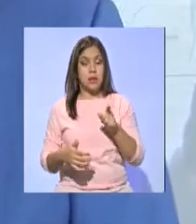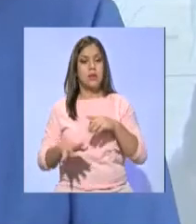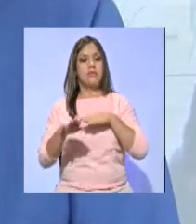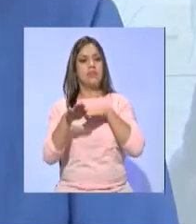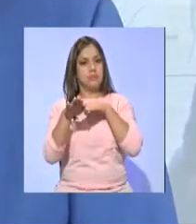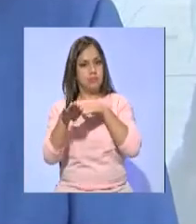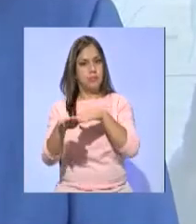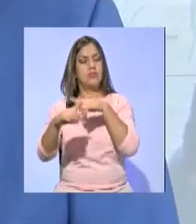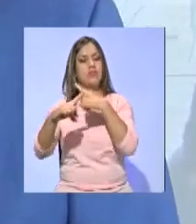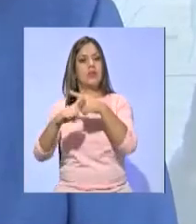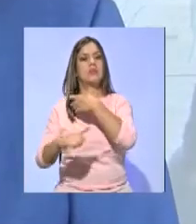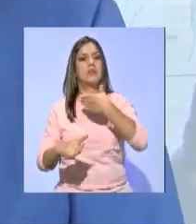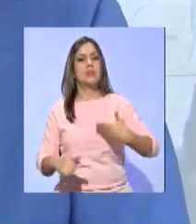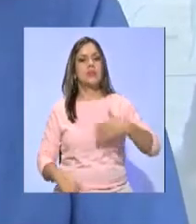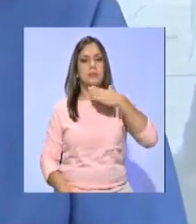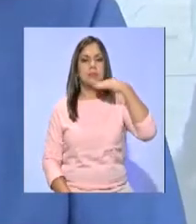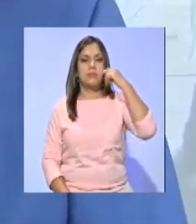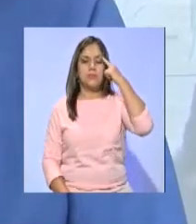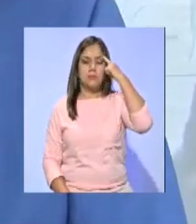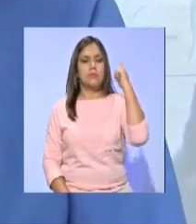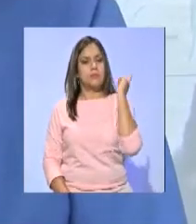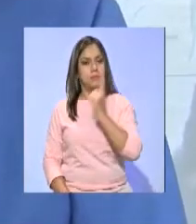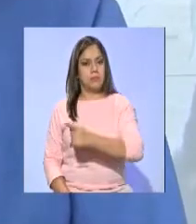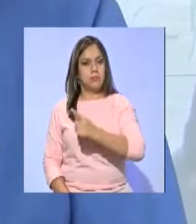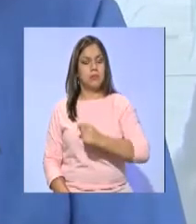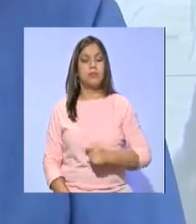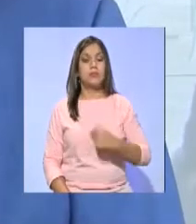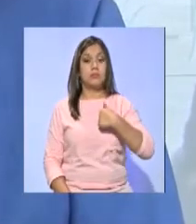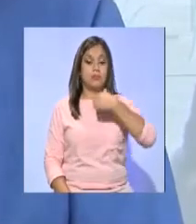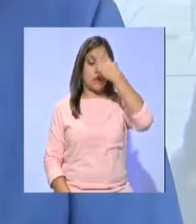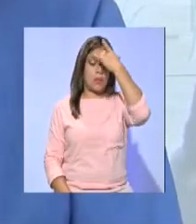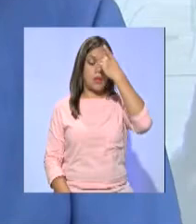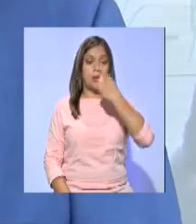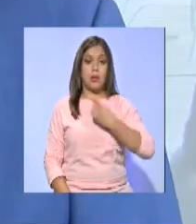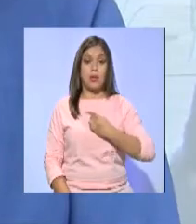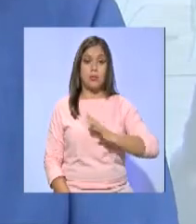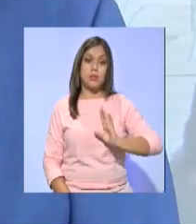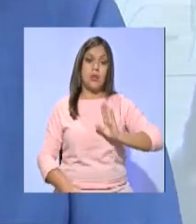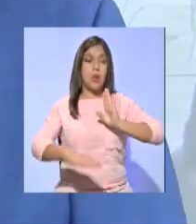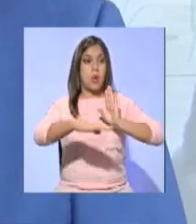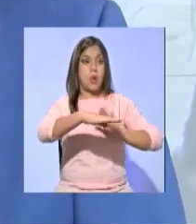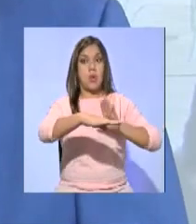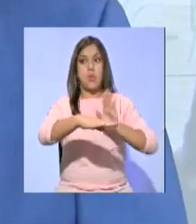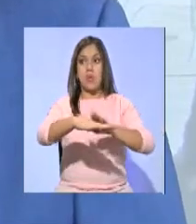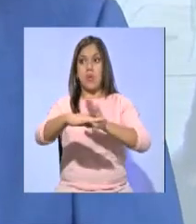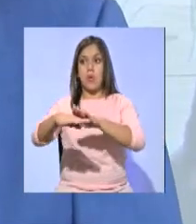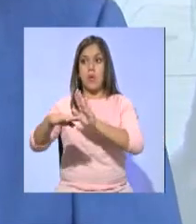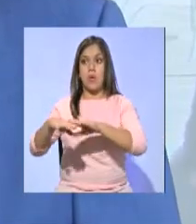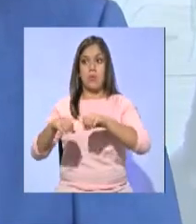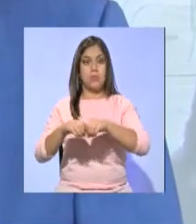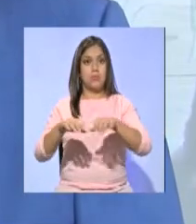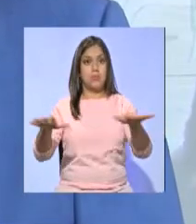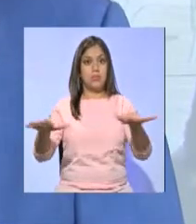al expresidente Rafael Correa. Es una decisión de convocar a cierto sector